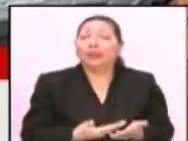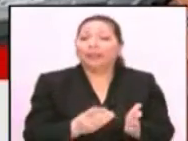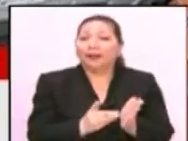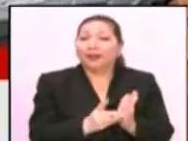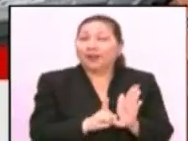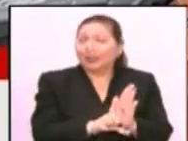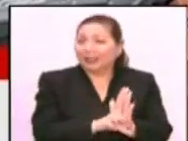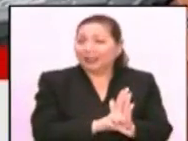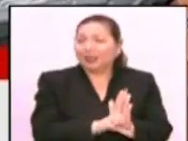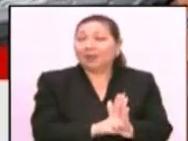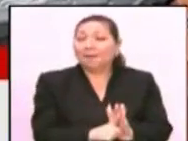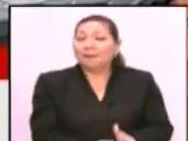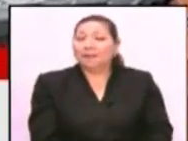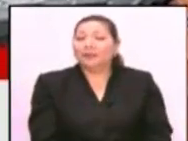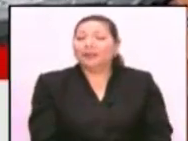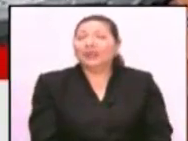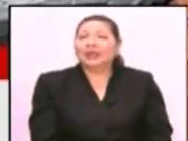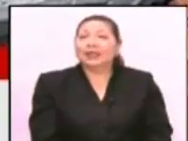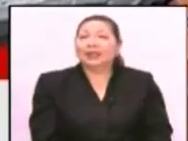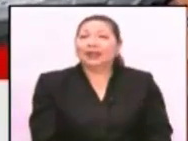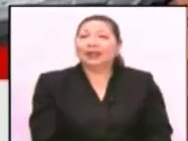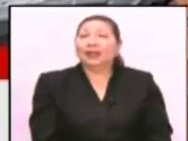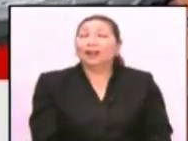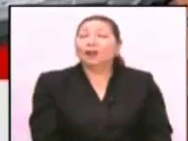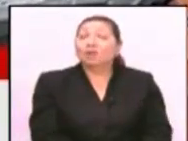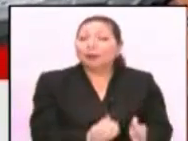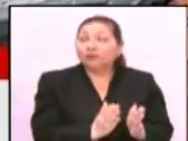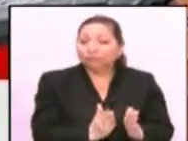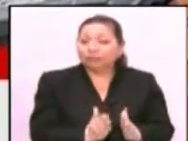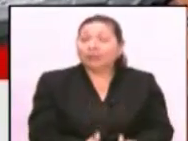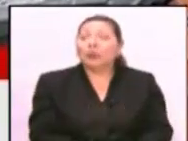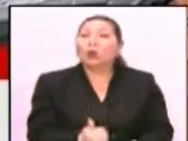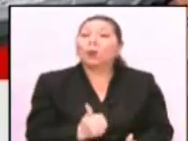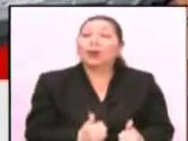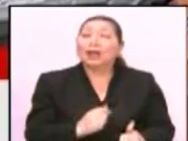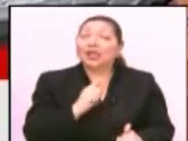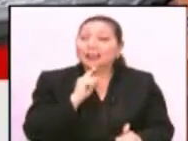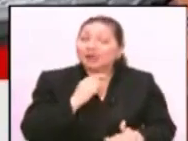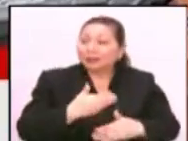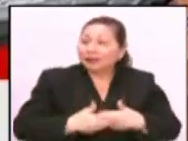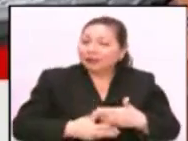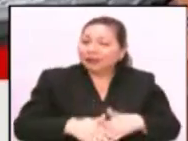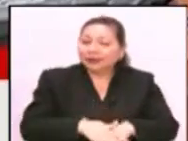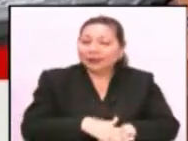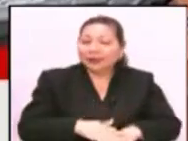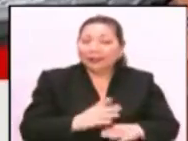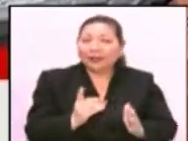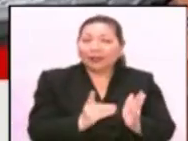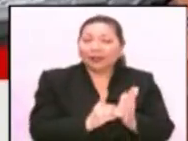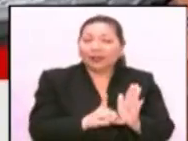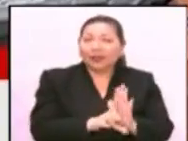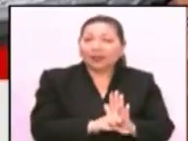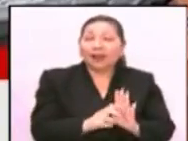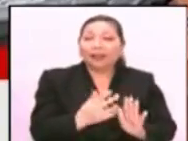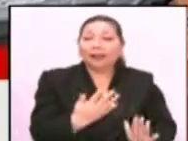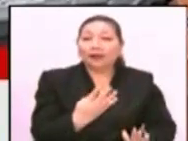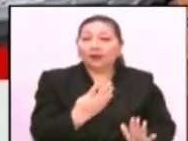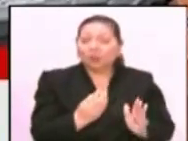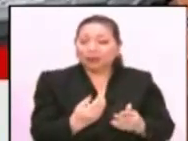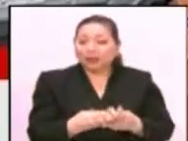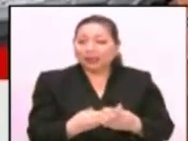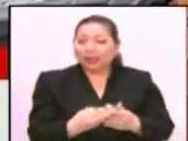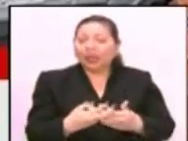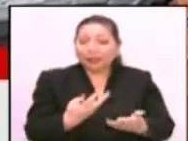decreto legislativo, y por tanto el decreto legislativo en sí cómo articula, y cuáles son los avances de la implementación del decreto legislativo 1343,